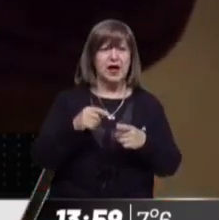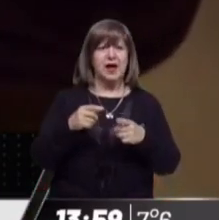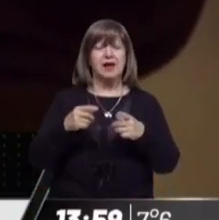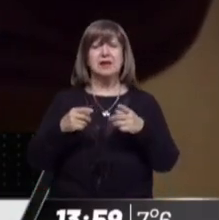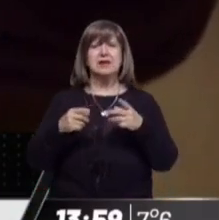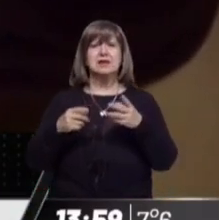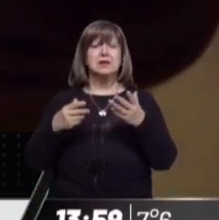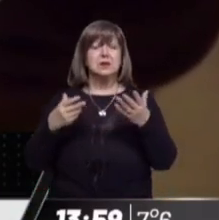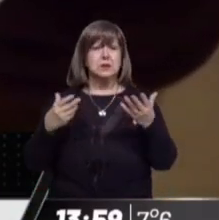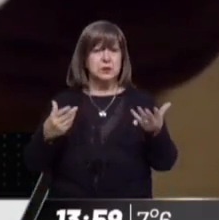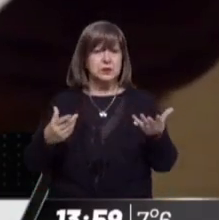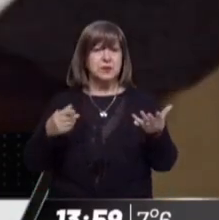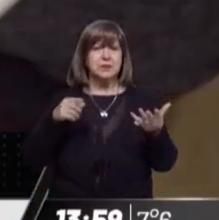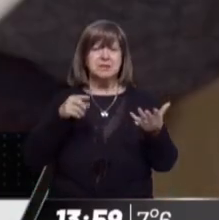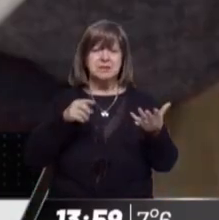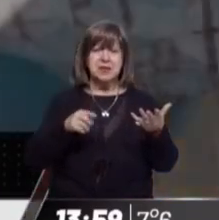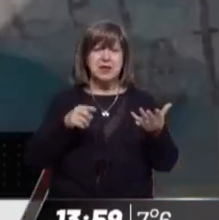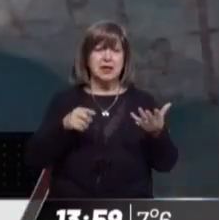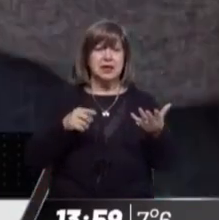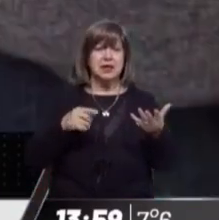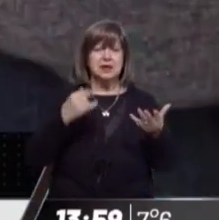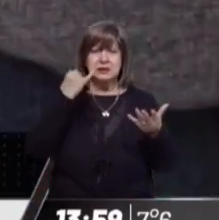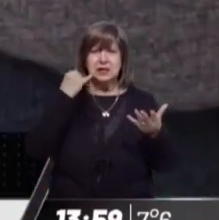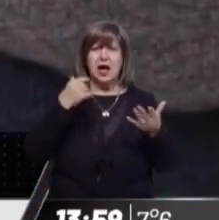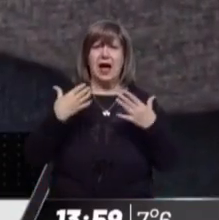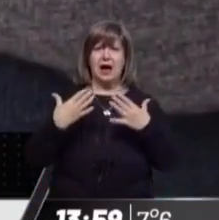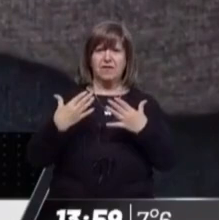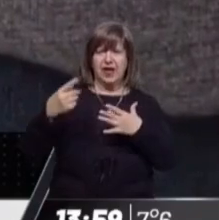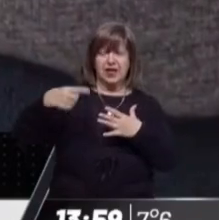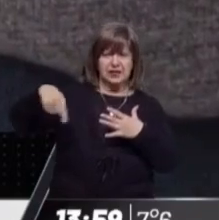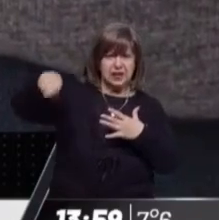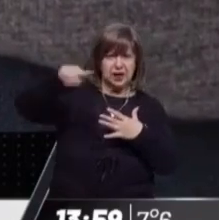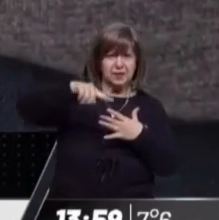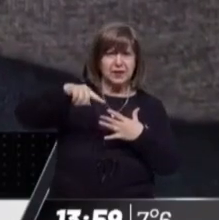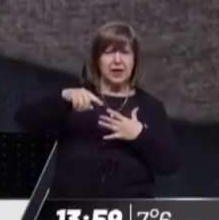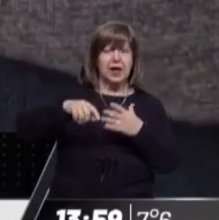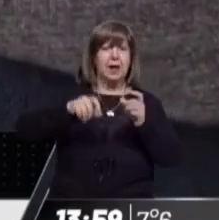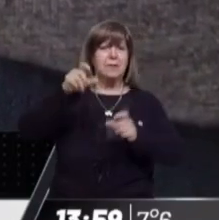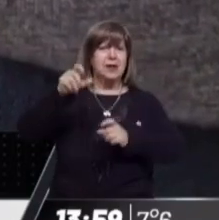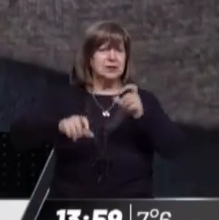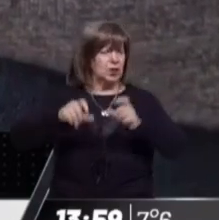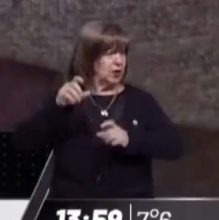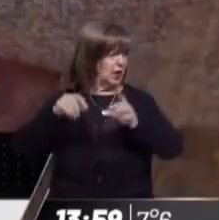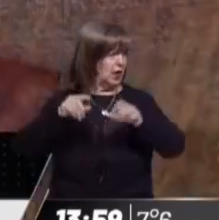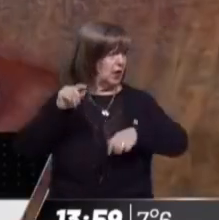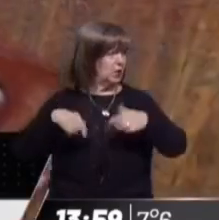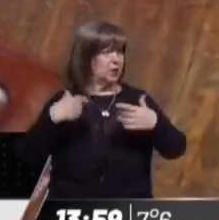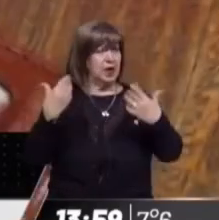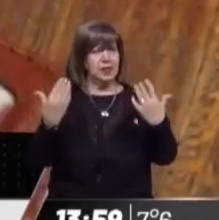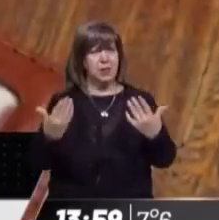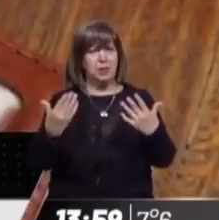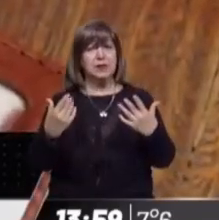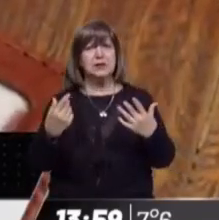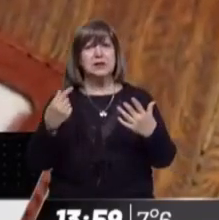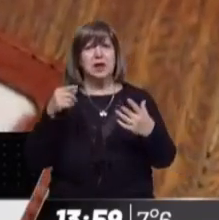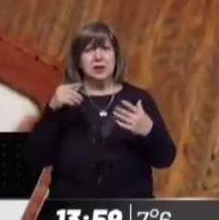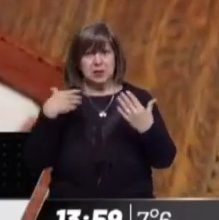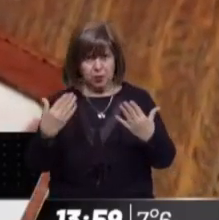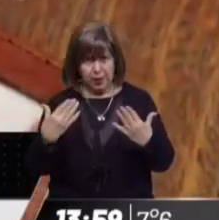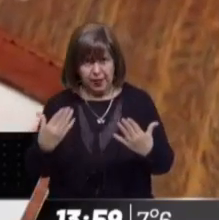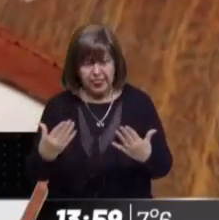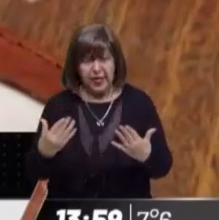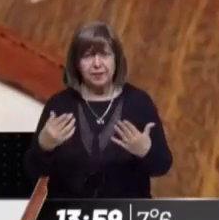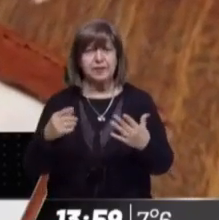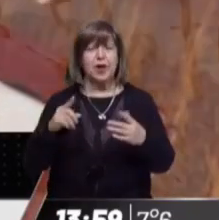reproductiva entre los cuales están los preservativos se vieron afectados al principio de la gestión algunos después se recompuso